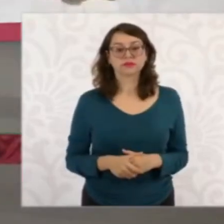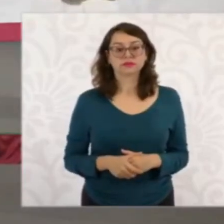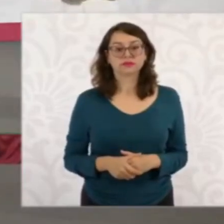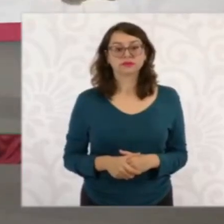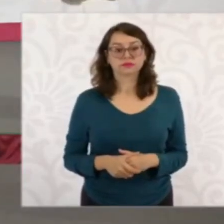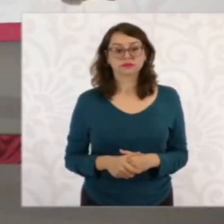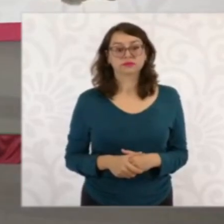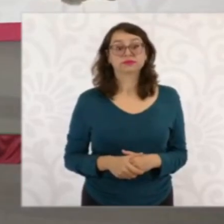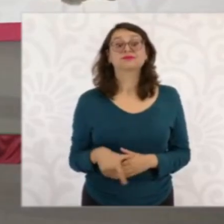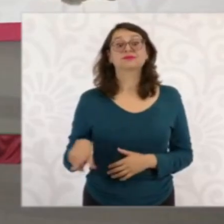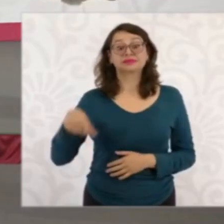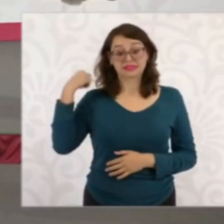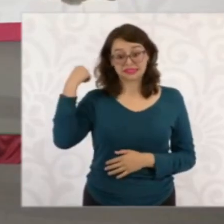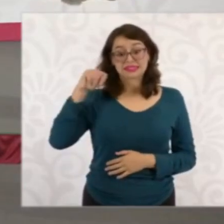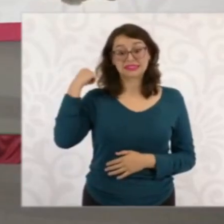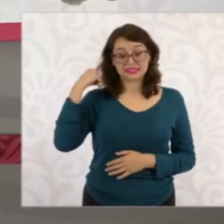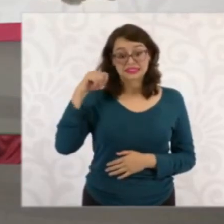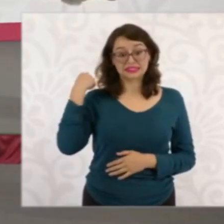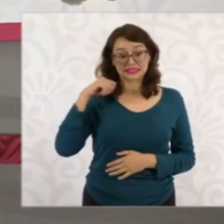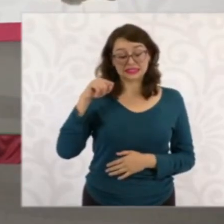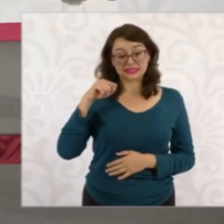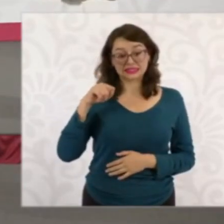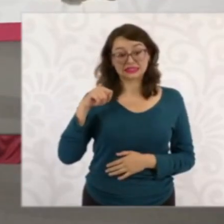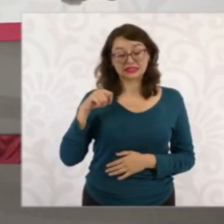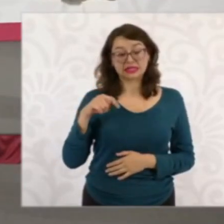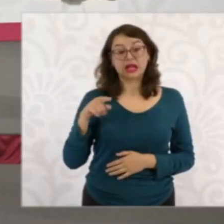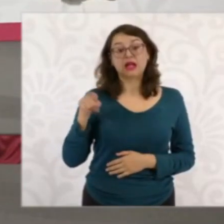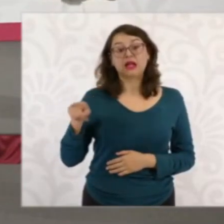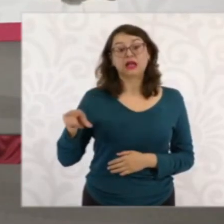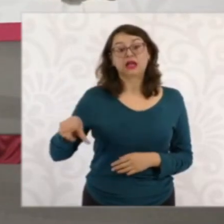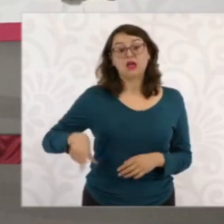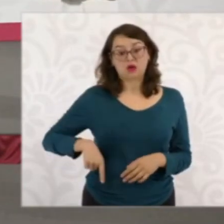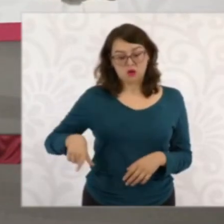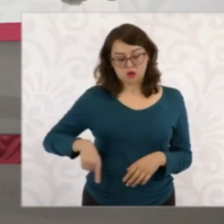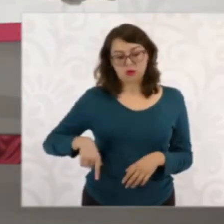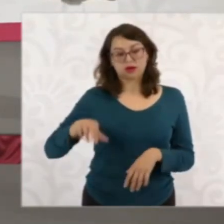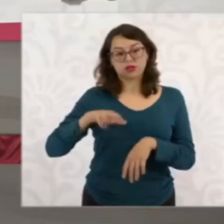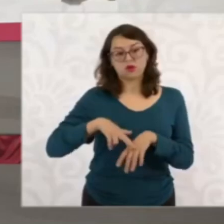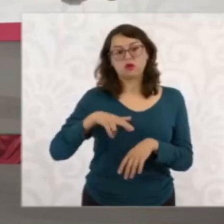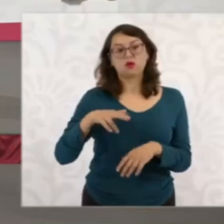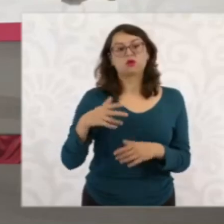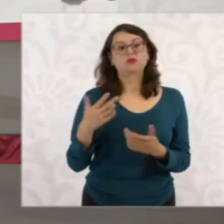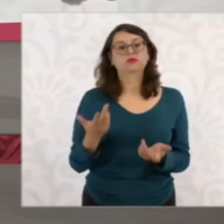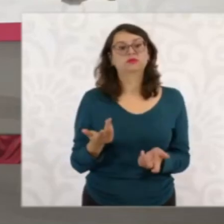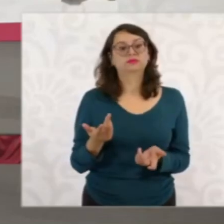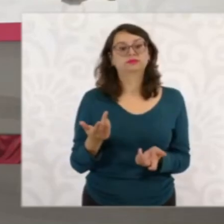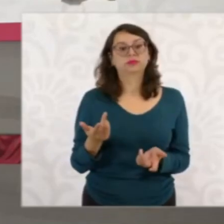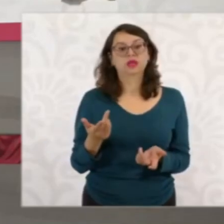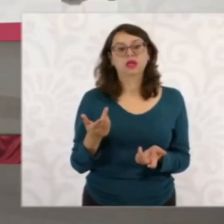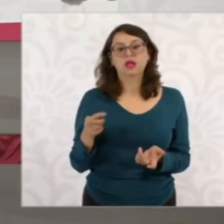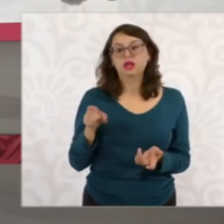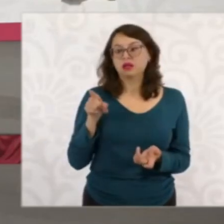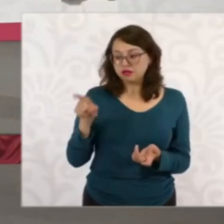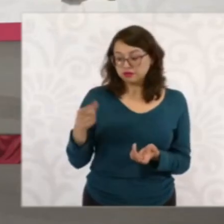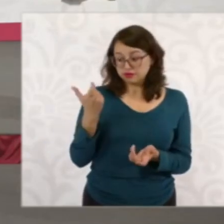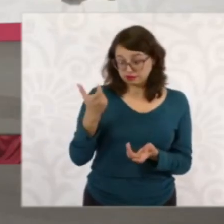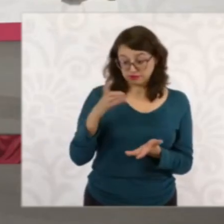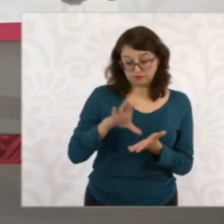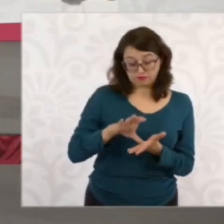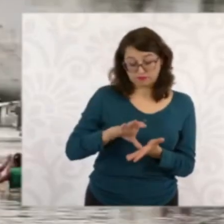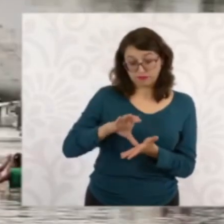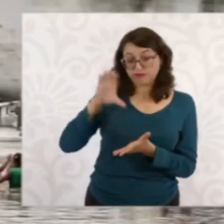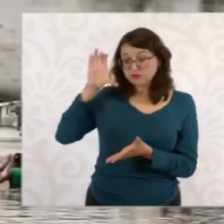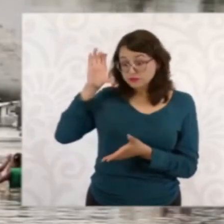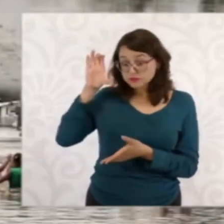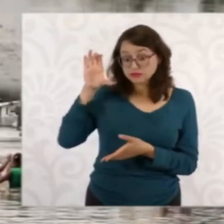Ahora sí viene la de Tabasco, cuando fue el gobernador Andrés Granier, también igual, cuando le dan el dinero, en lugar de atender la emergencia, paga